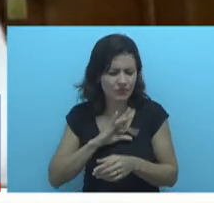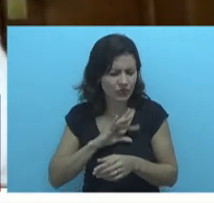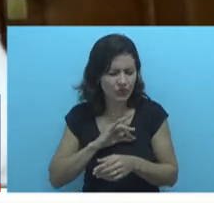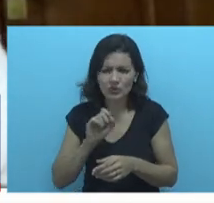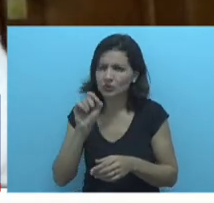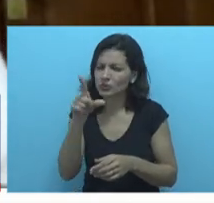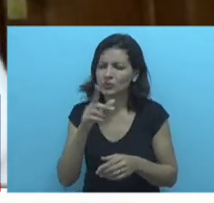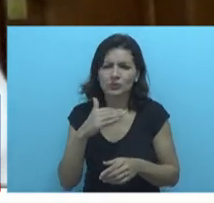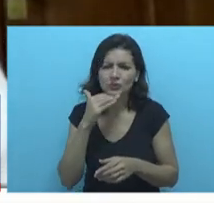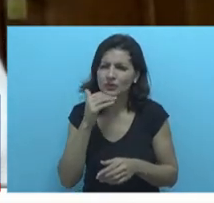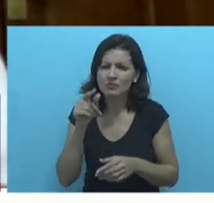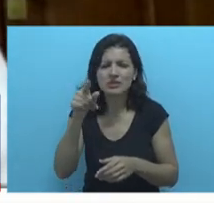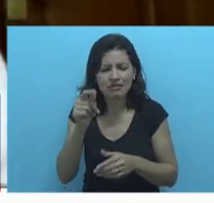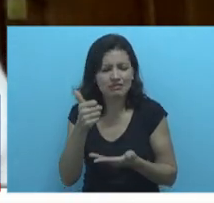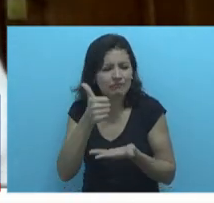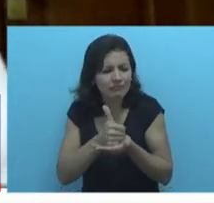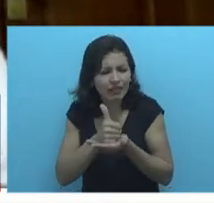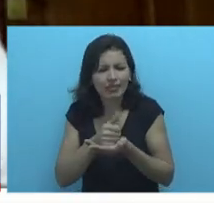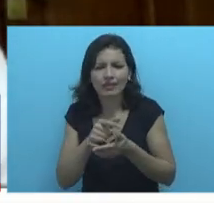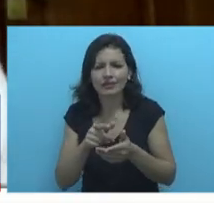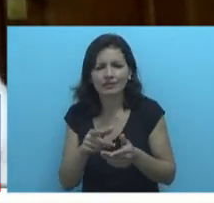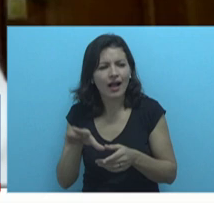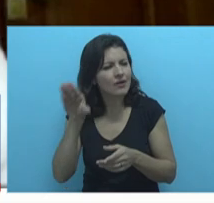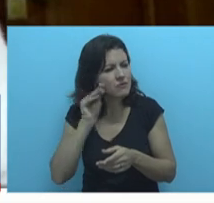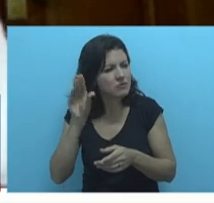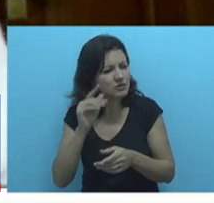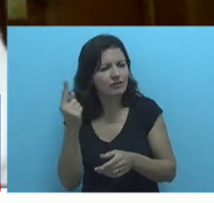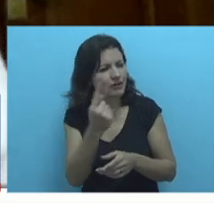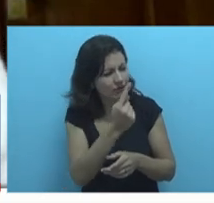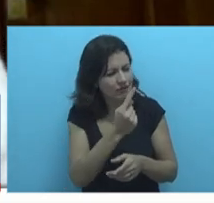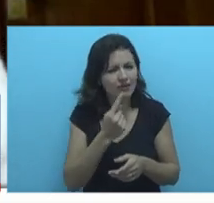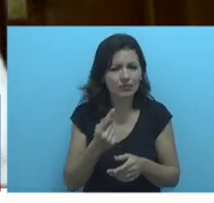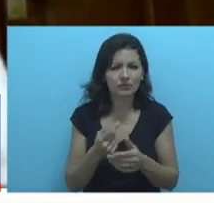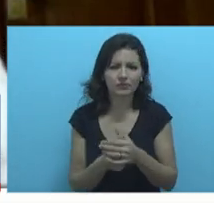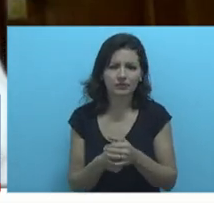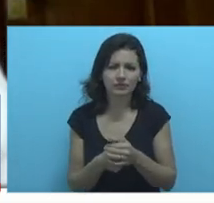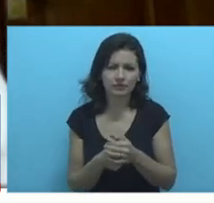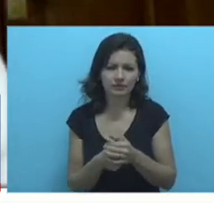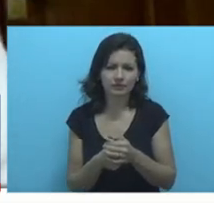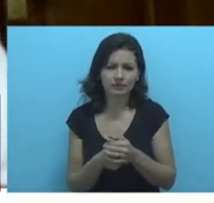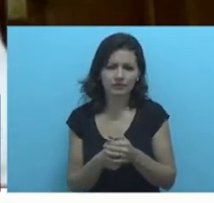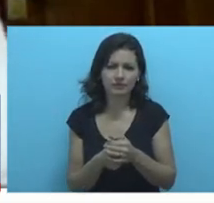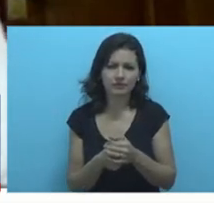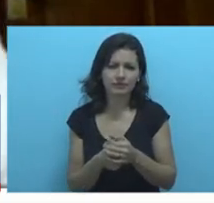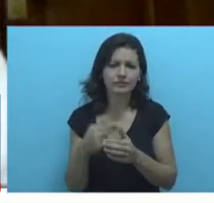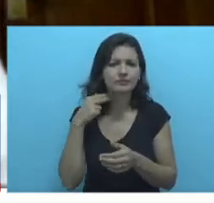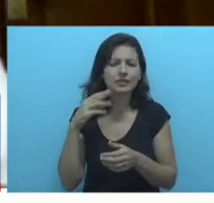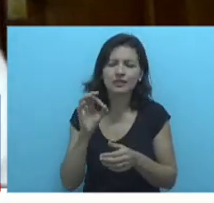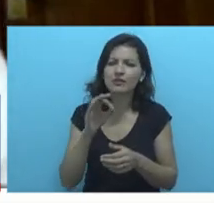acá escuchándonos como Miguel lo hubiese hecho a cada uno y cada una de nosotras en este momento doloroso. A sus hijos,